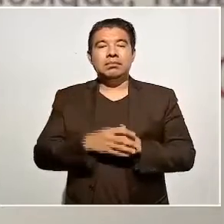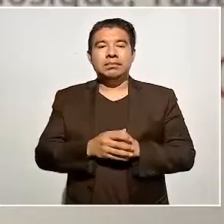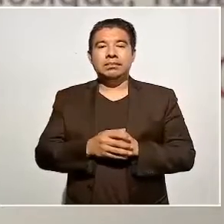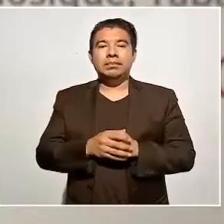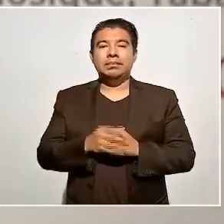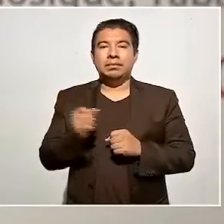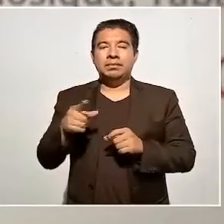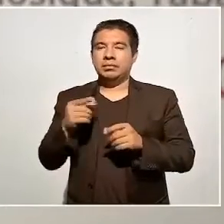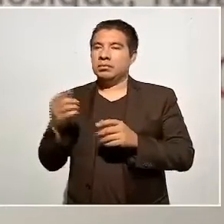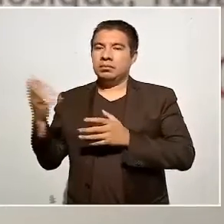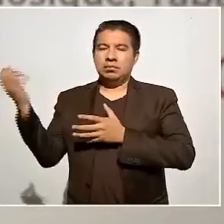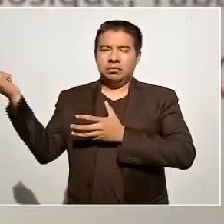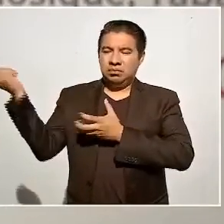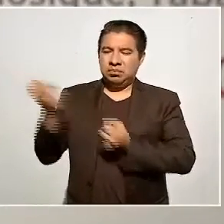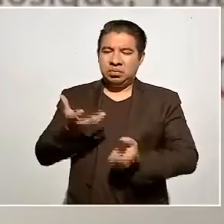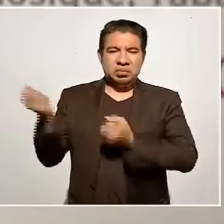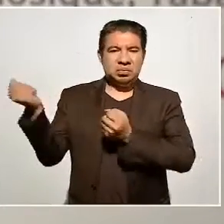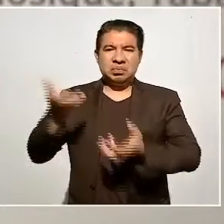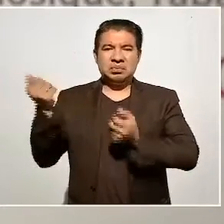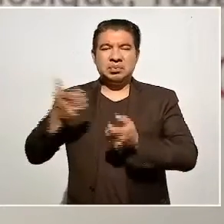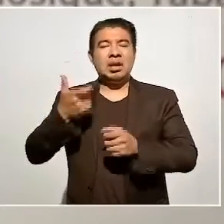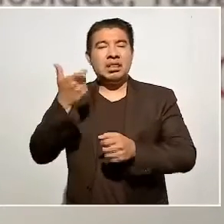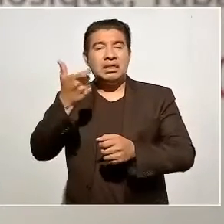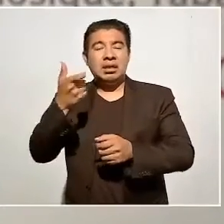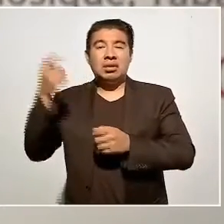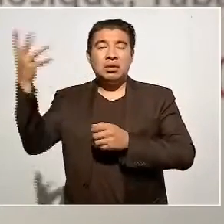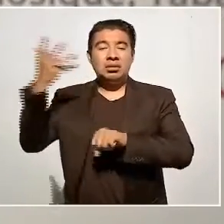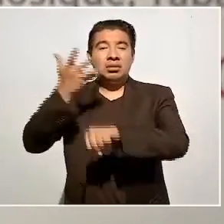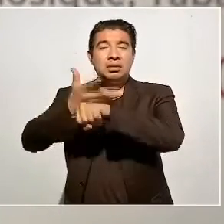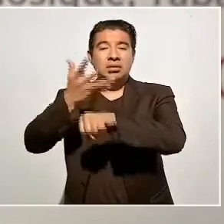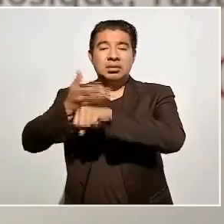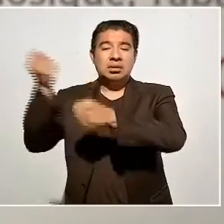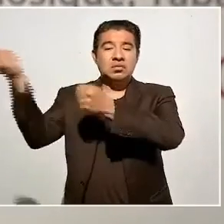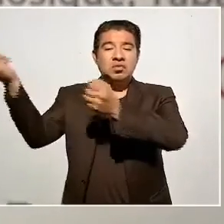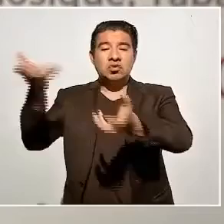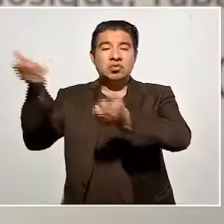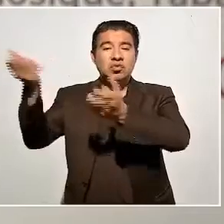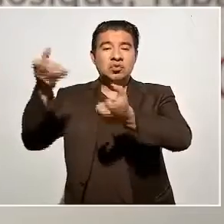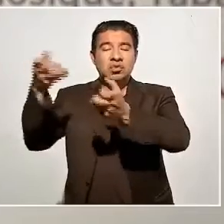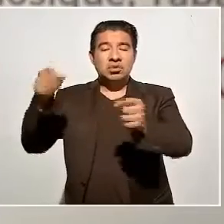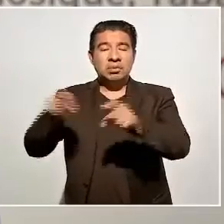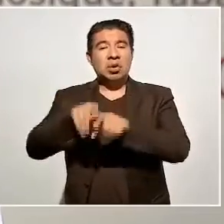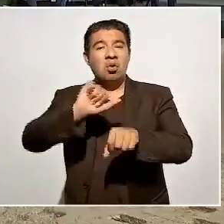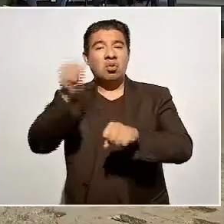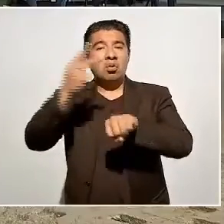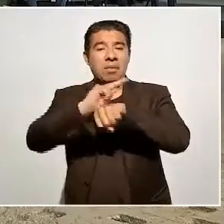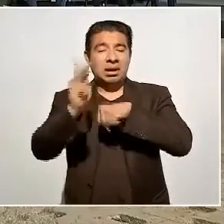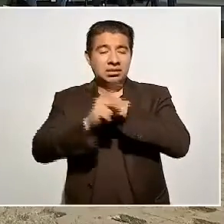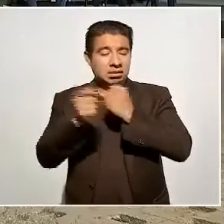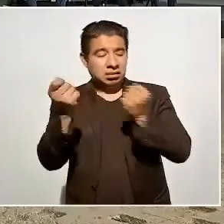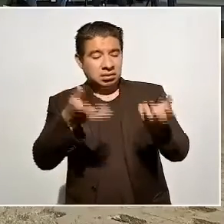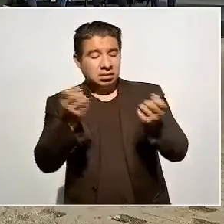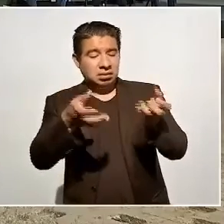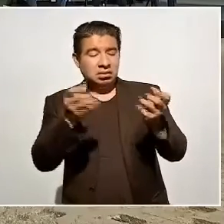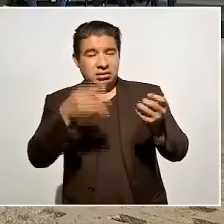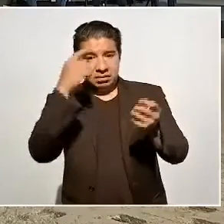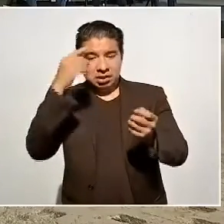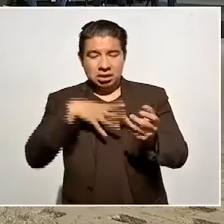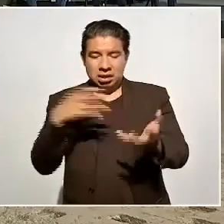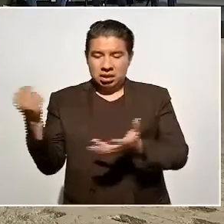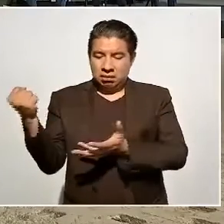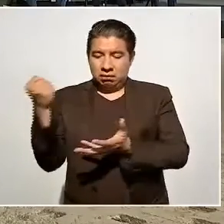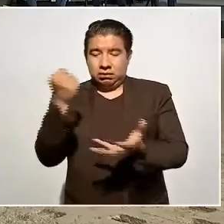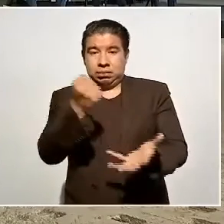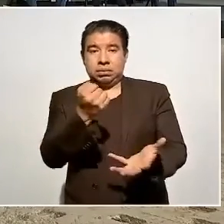las remesas, el dinero que envían nuestros paisanos migrantes a sus familiares. Llegaron el año